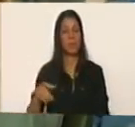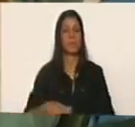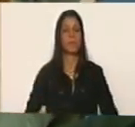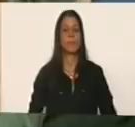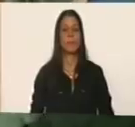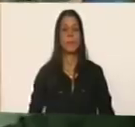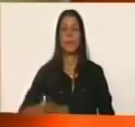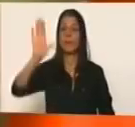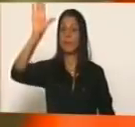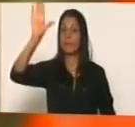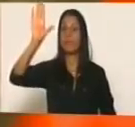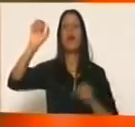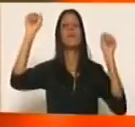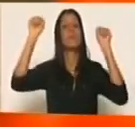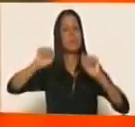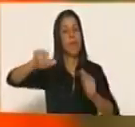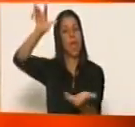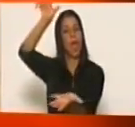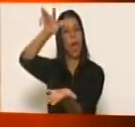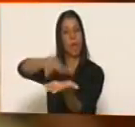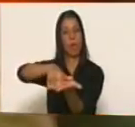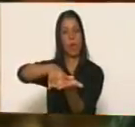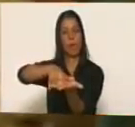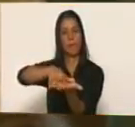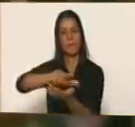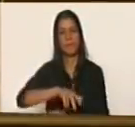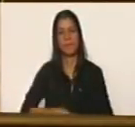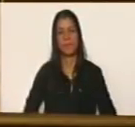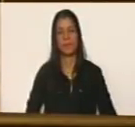Por unanimidad. Aprobado.